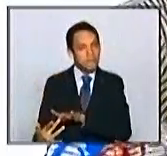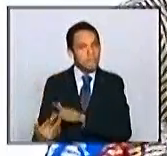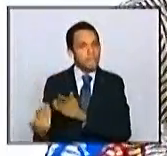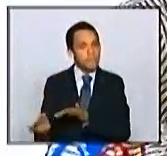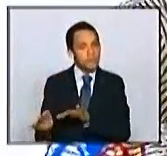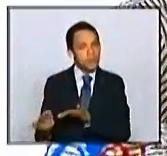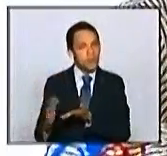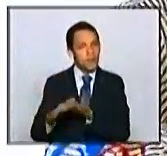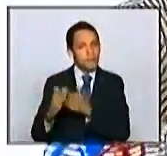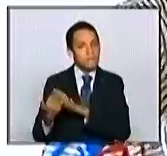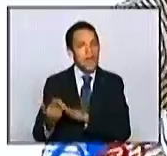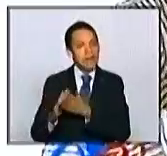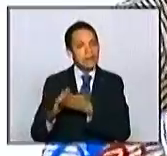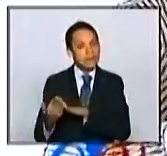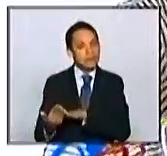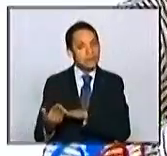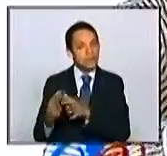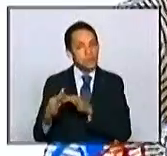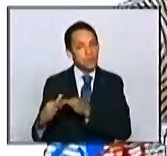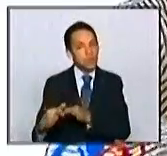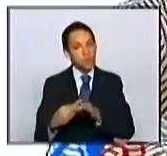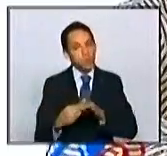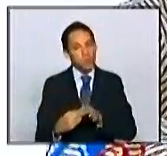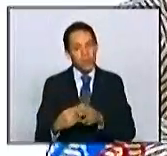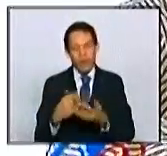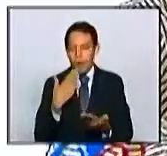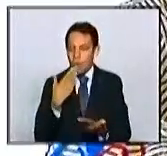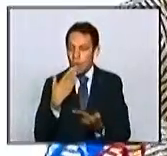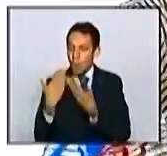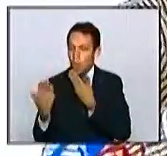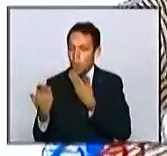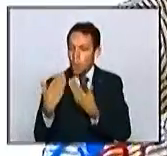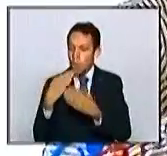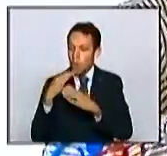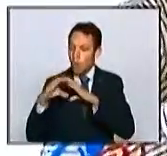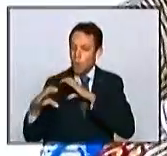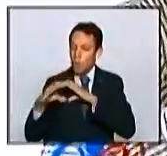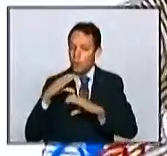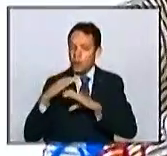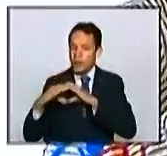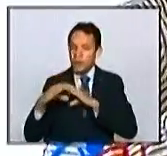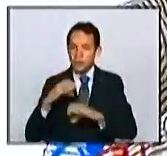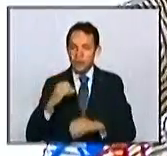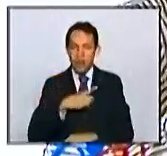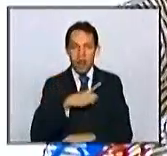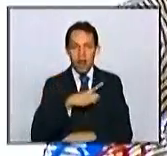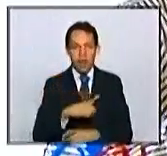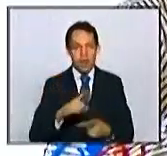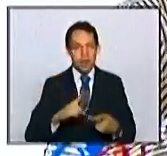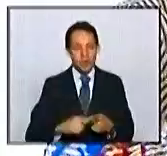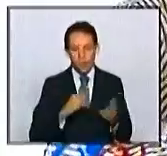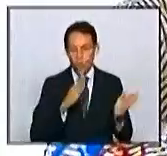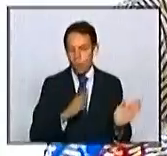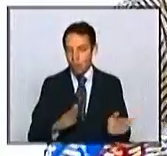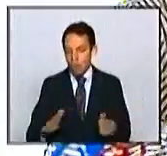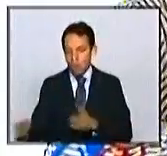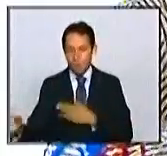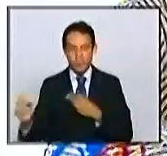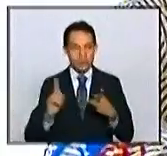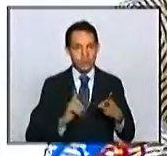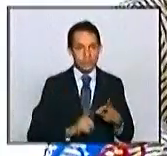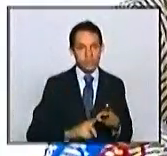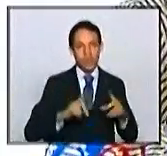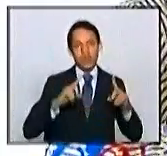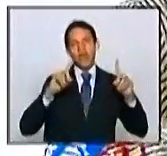resolución pacífica de conflictos, comunicación asertiva, liderazgo organizacional y